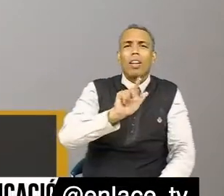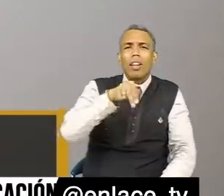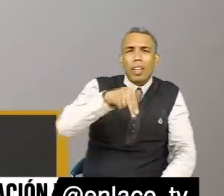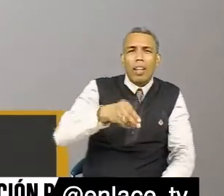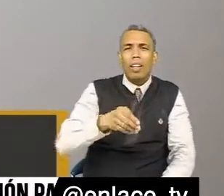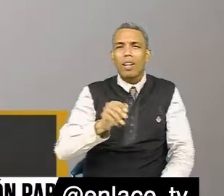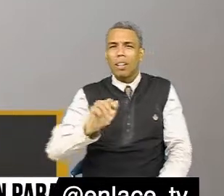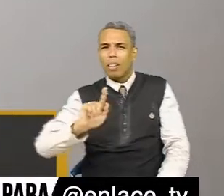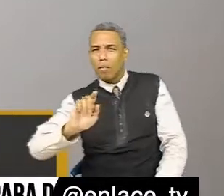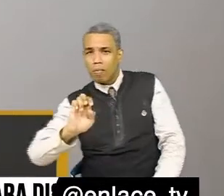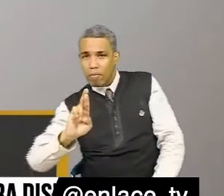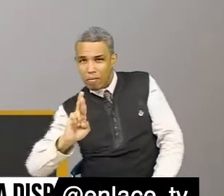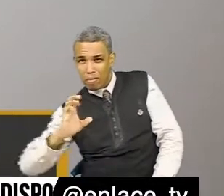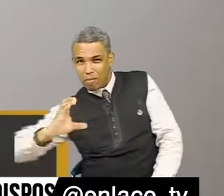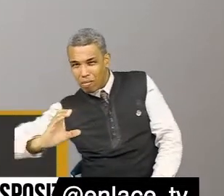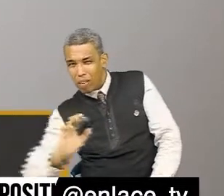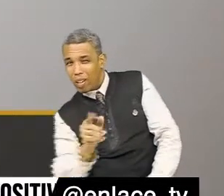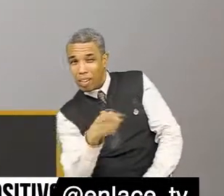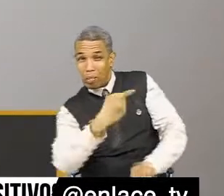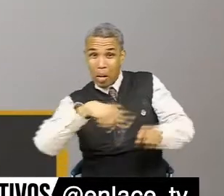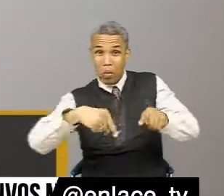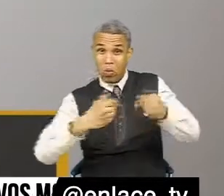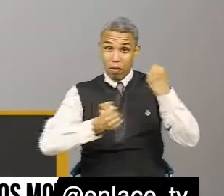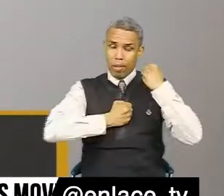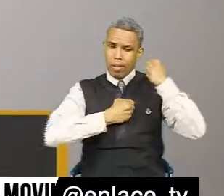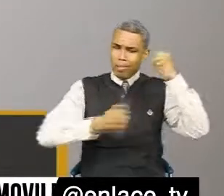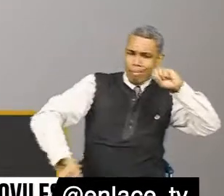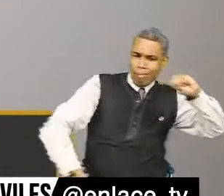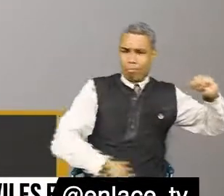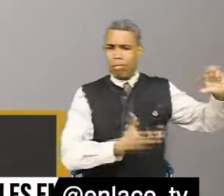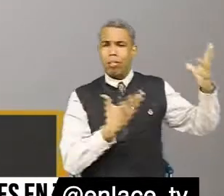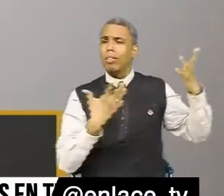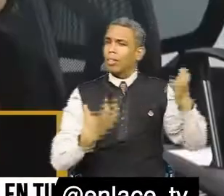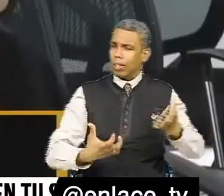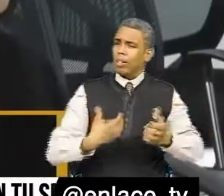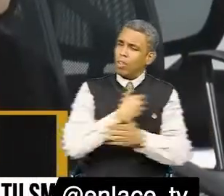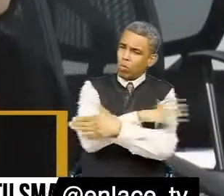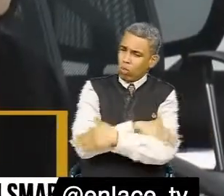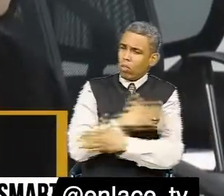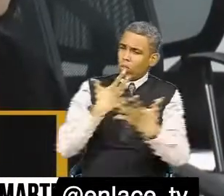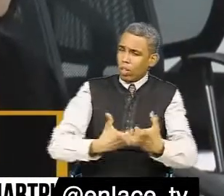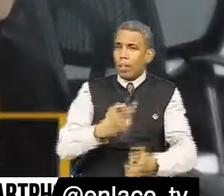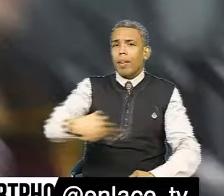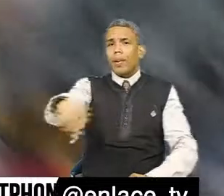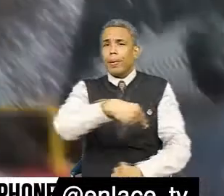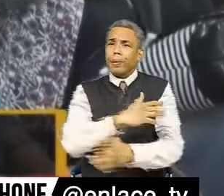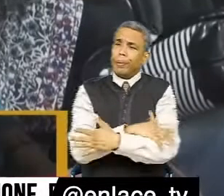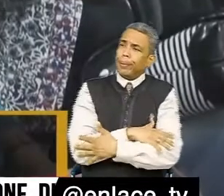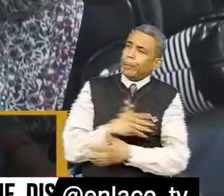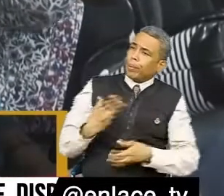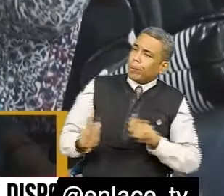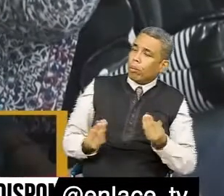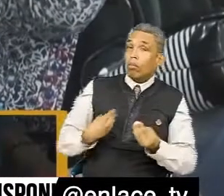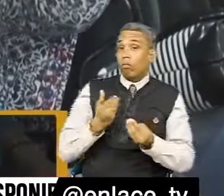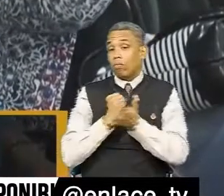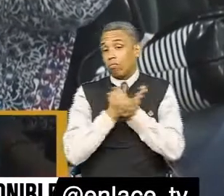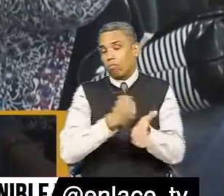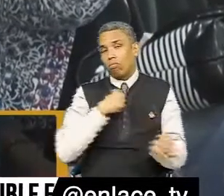las historias de vida son historias que nos muestran una realidad de un país que está en guerra